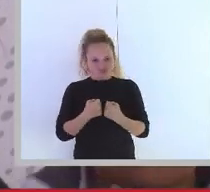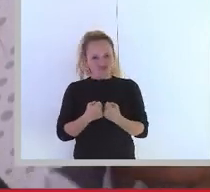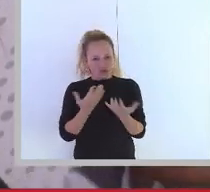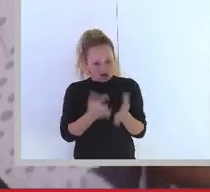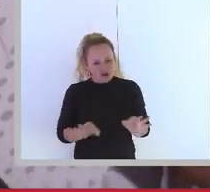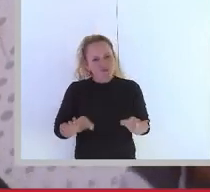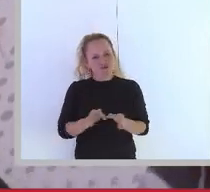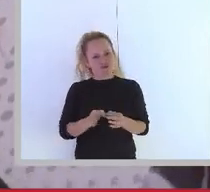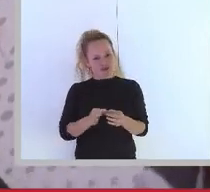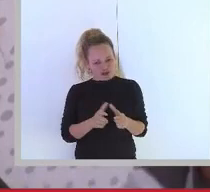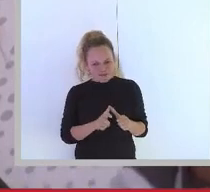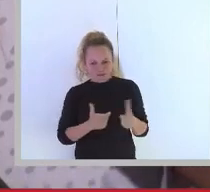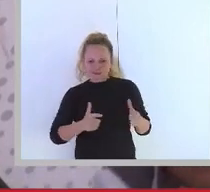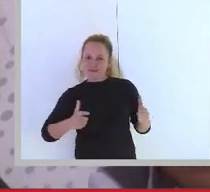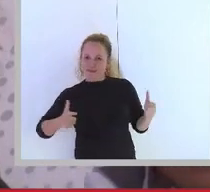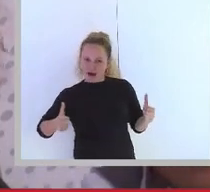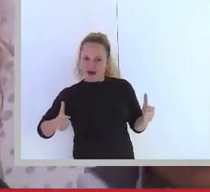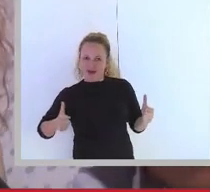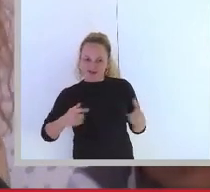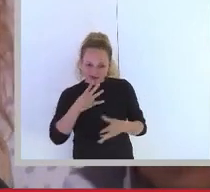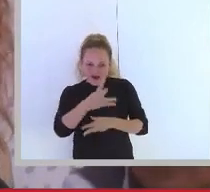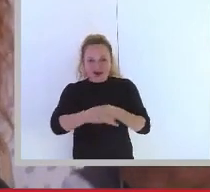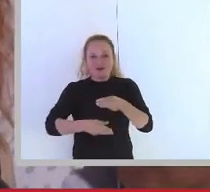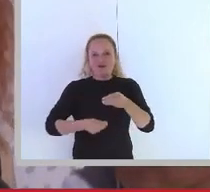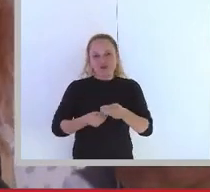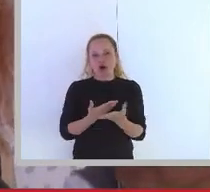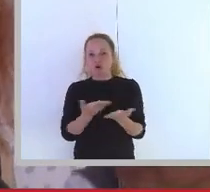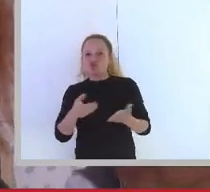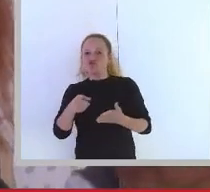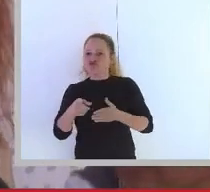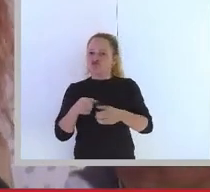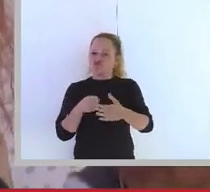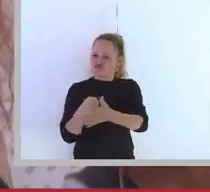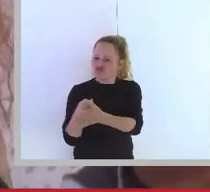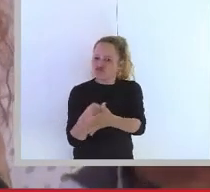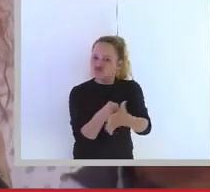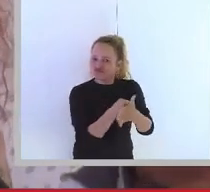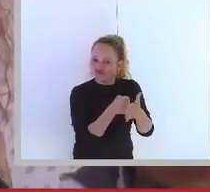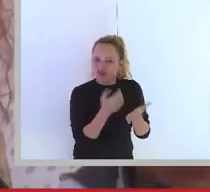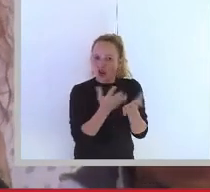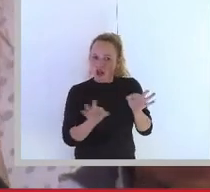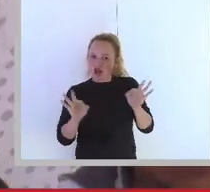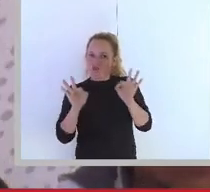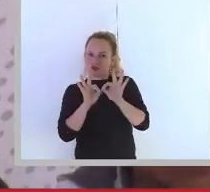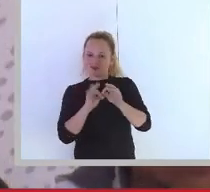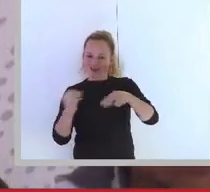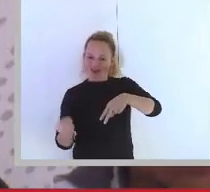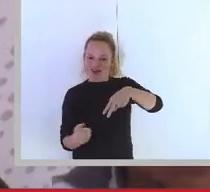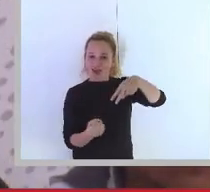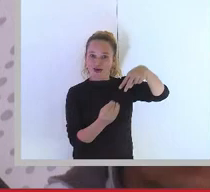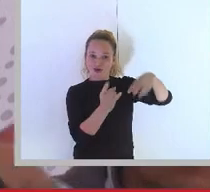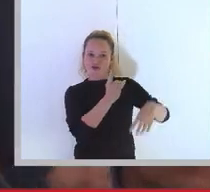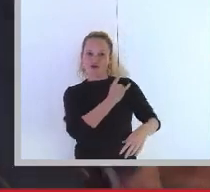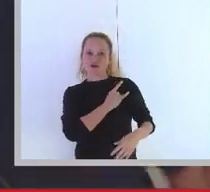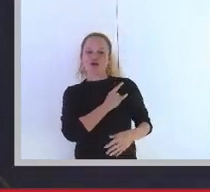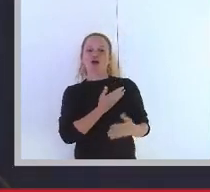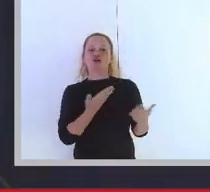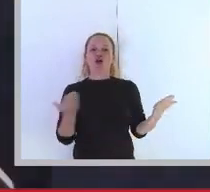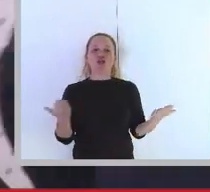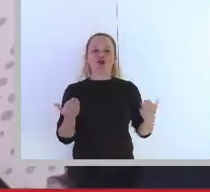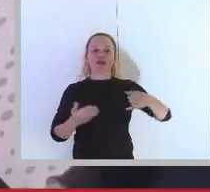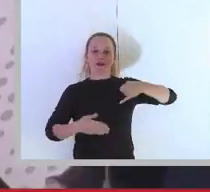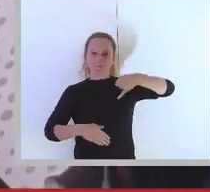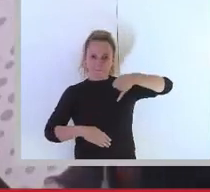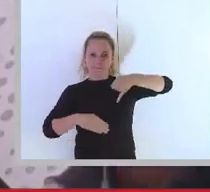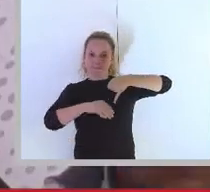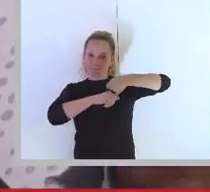hacernos partícipes del trabajo que están realizando buscando mayor cobertura de educación superior en Vichada